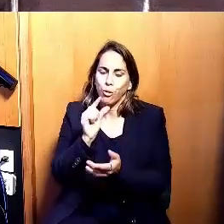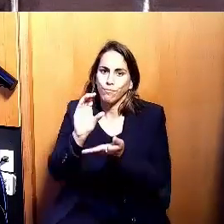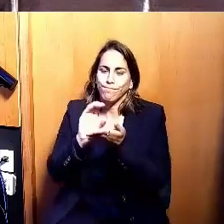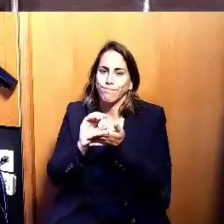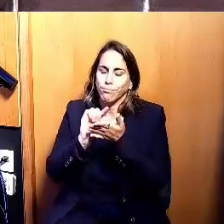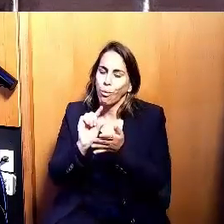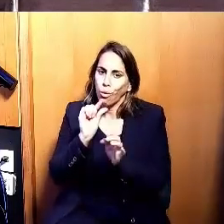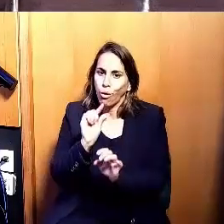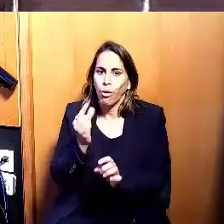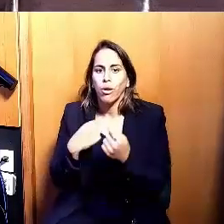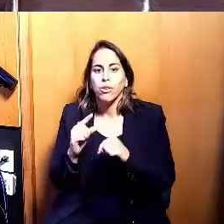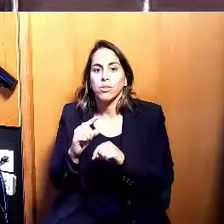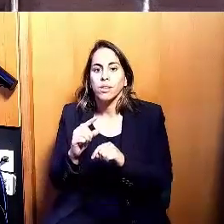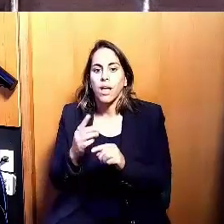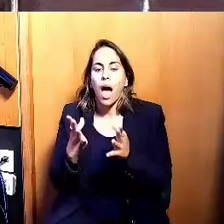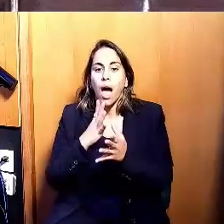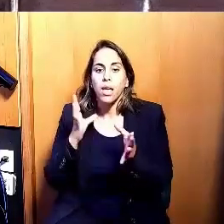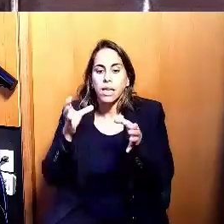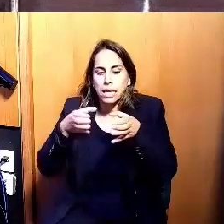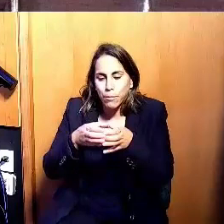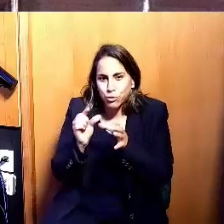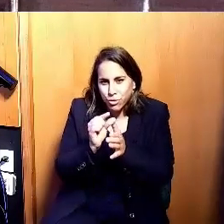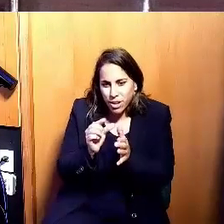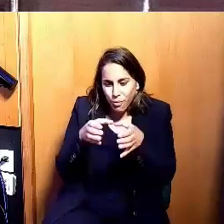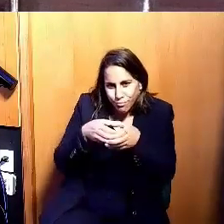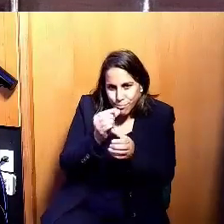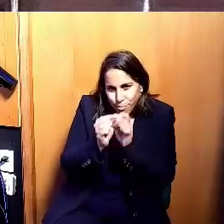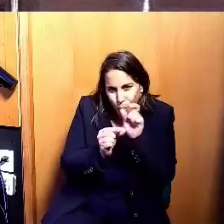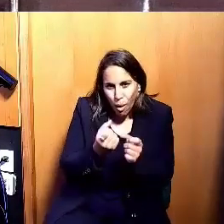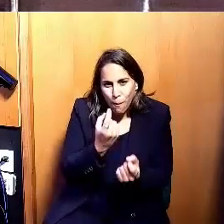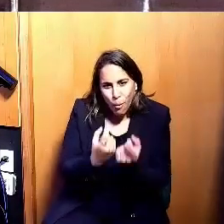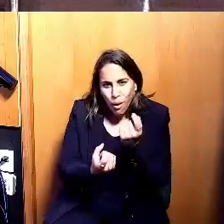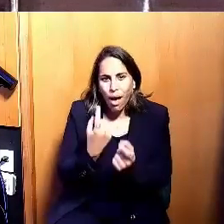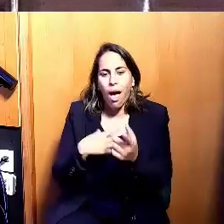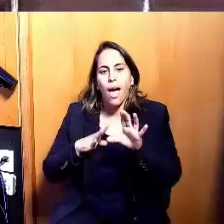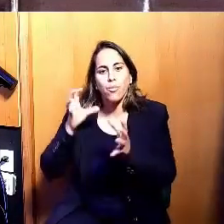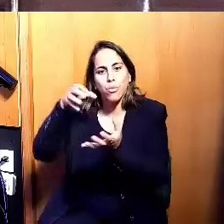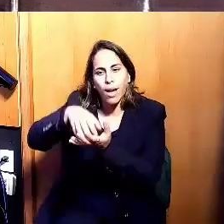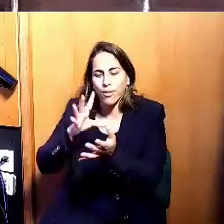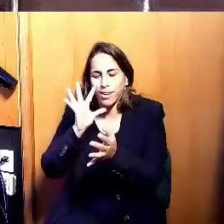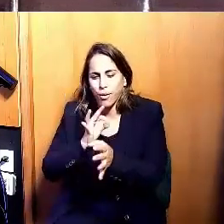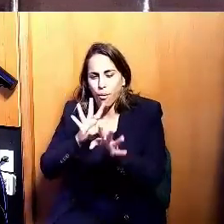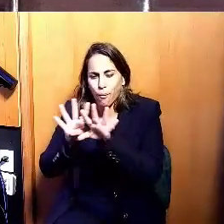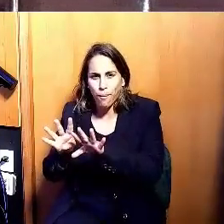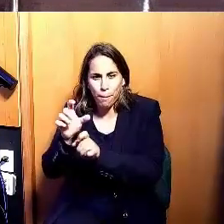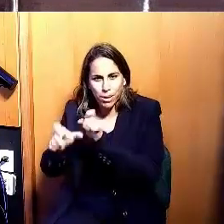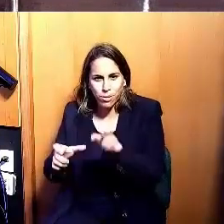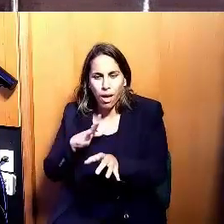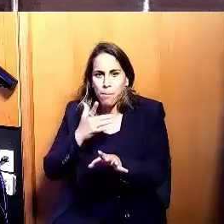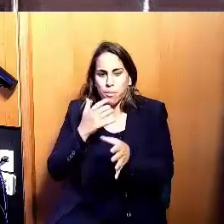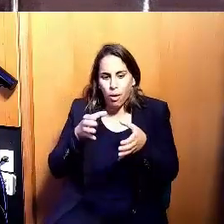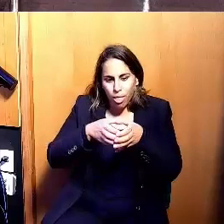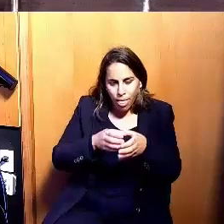poder. Tenemos equipos chicos, o sea, tenemos un área de BI que tiene 9 personas, creo, el área de unidad de datos tenemos